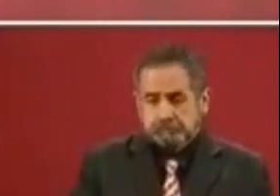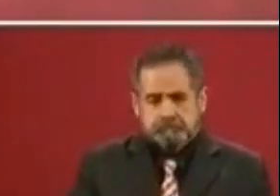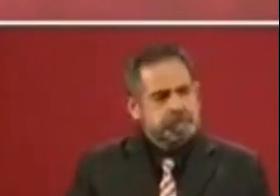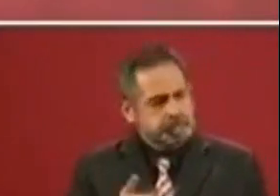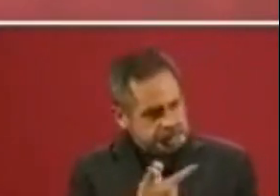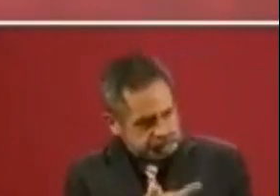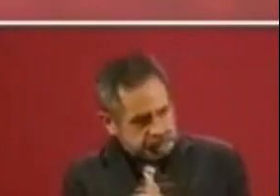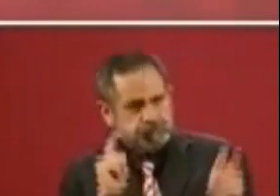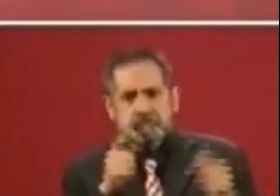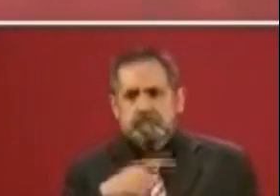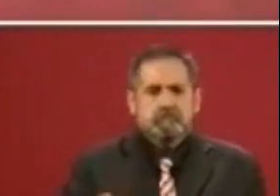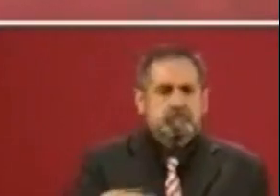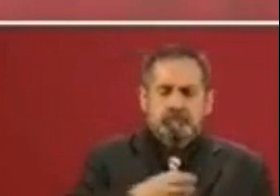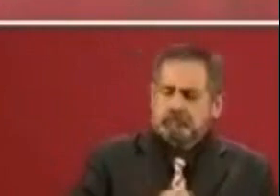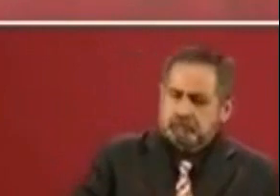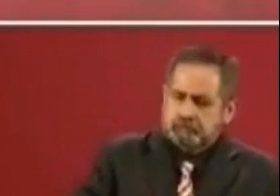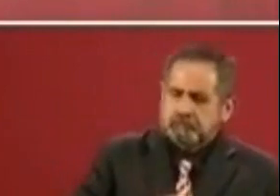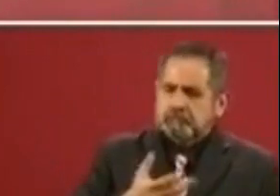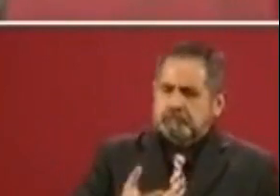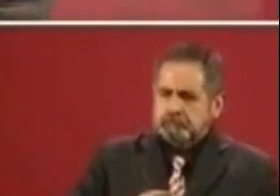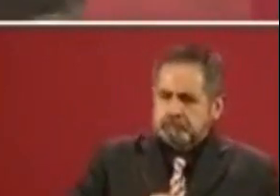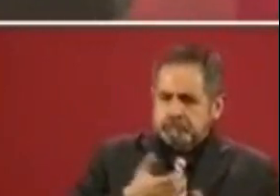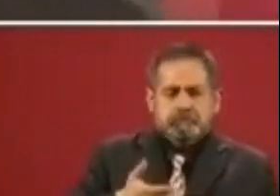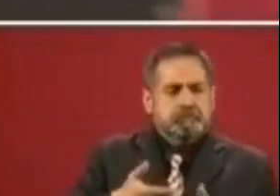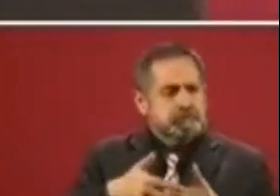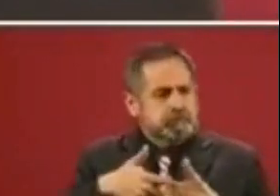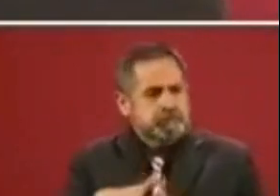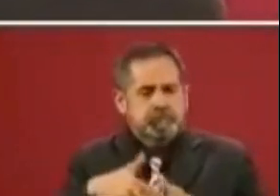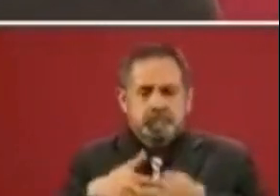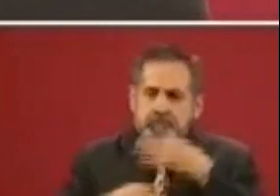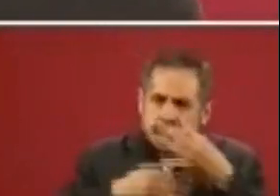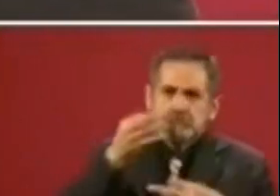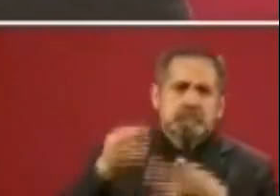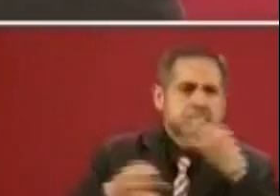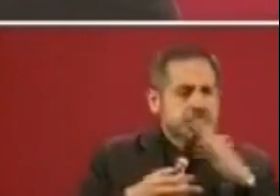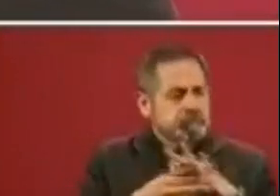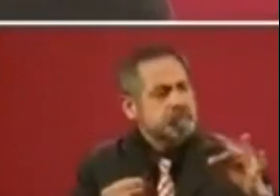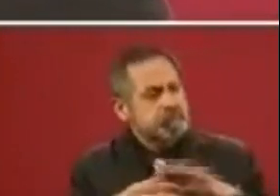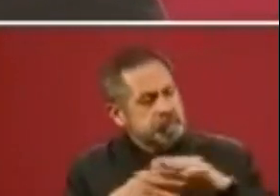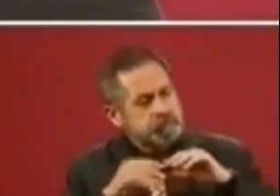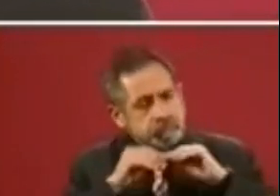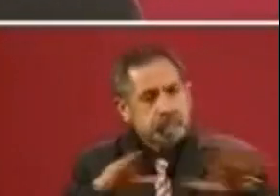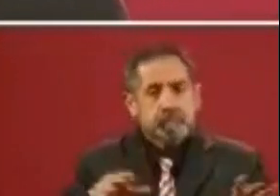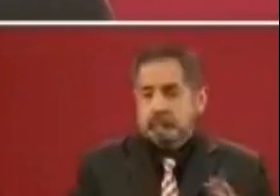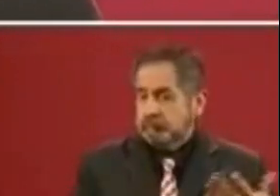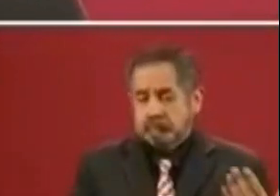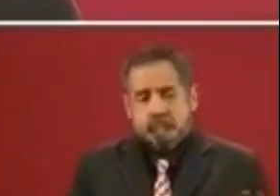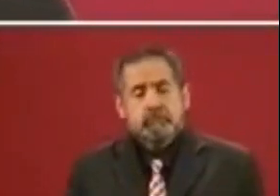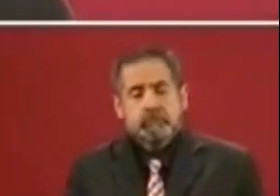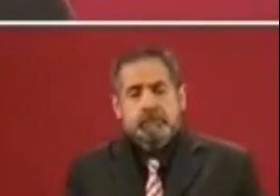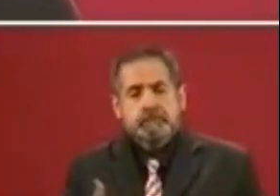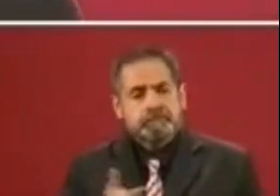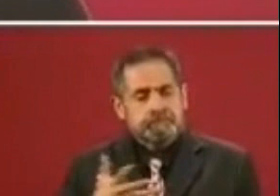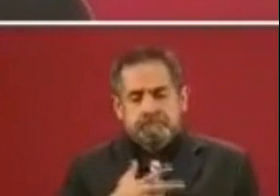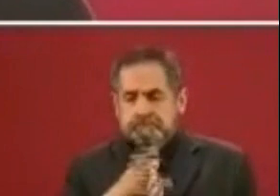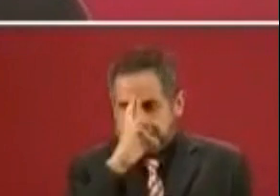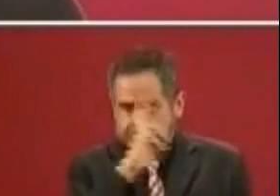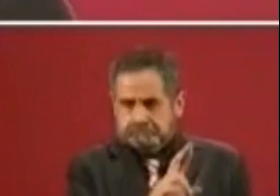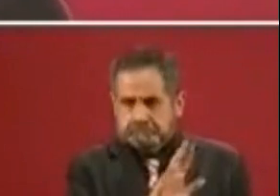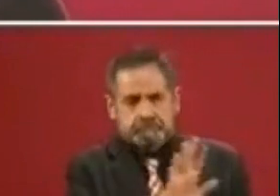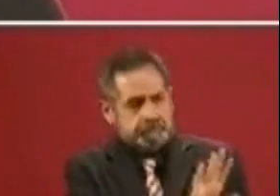manifestaciones. Somos respetuosos de los derechos que tenemos